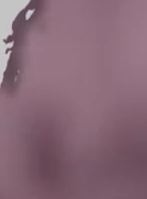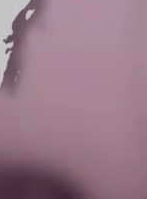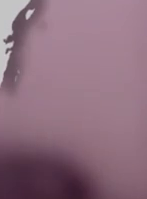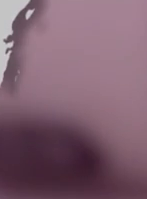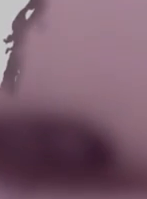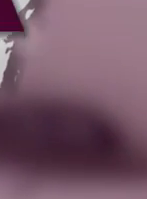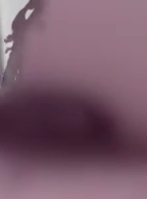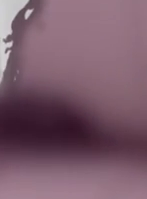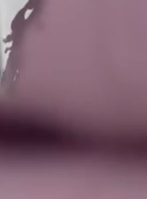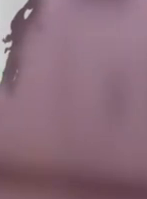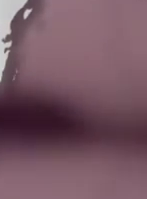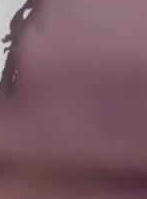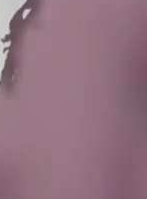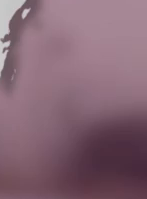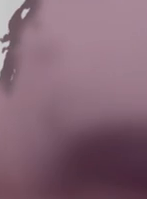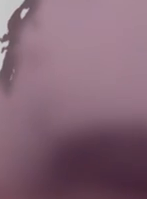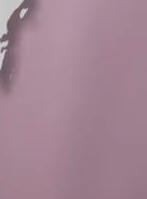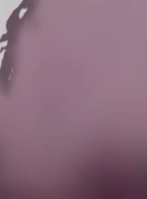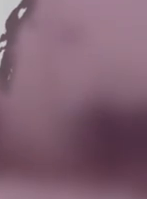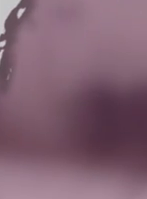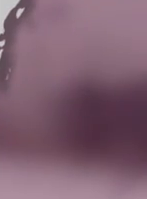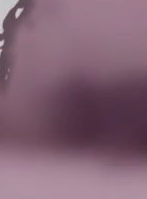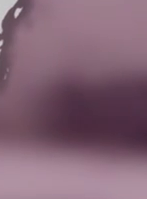elecciones 2018